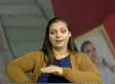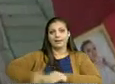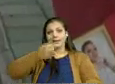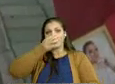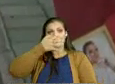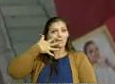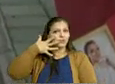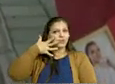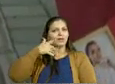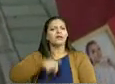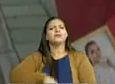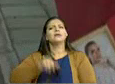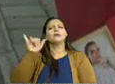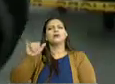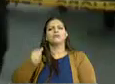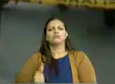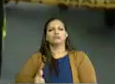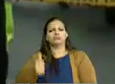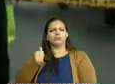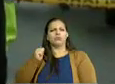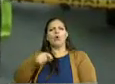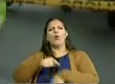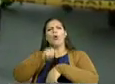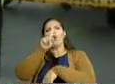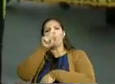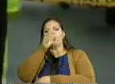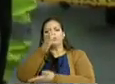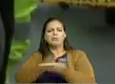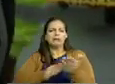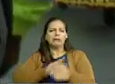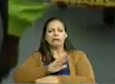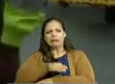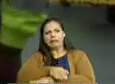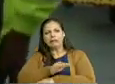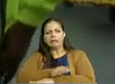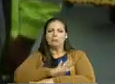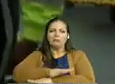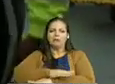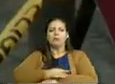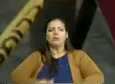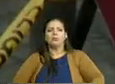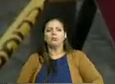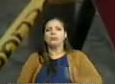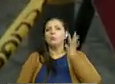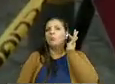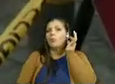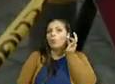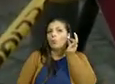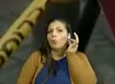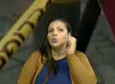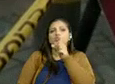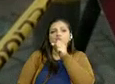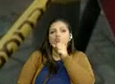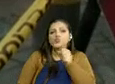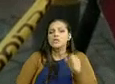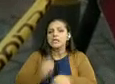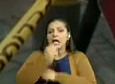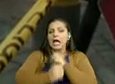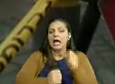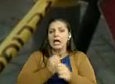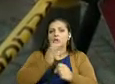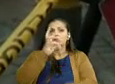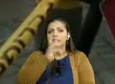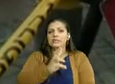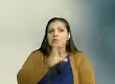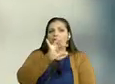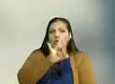febrero, aproximadamente a las 13 horas con 30 minutos, unos individuos intentaron presuntamente robarle la cartera a una